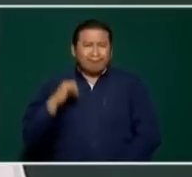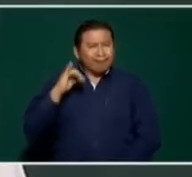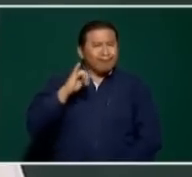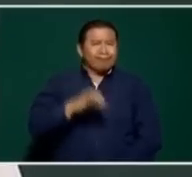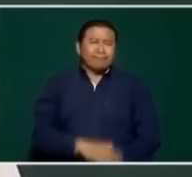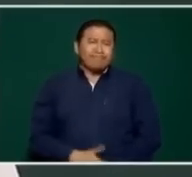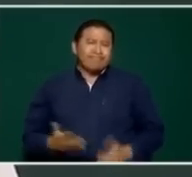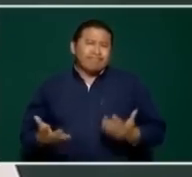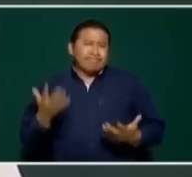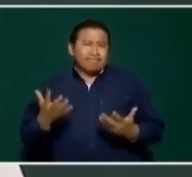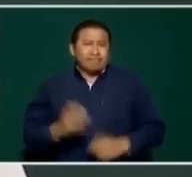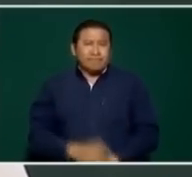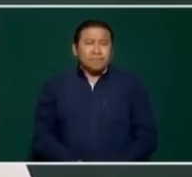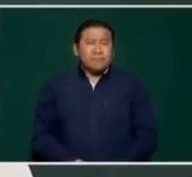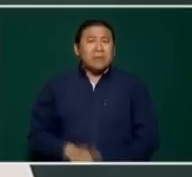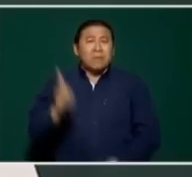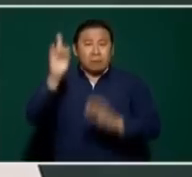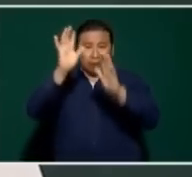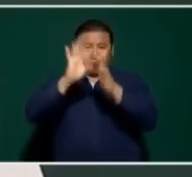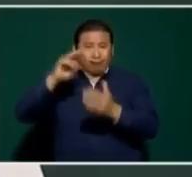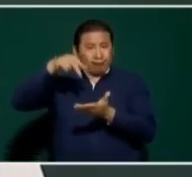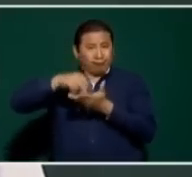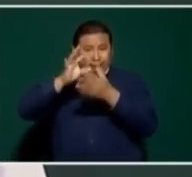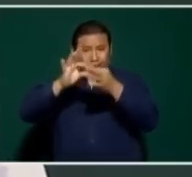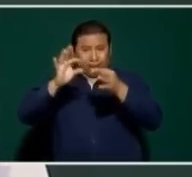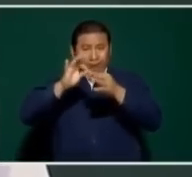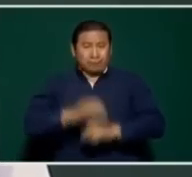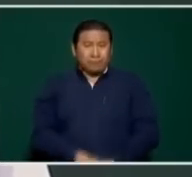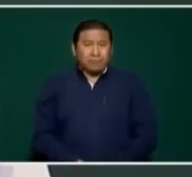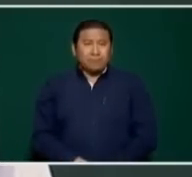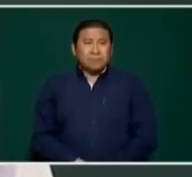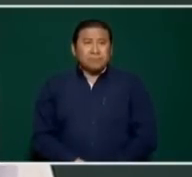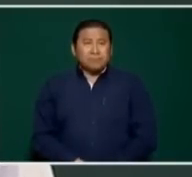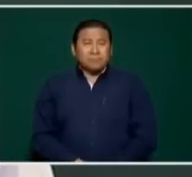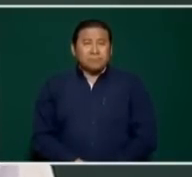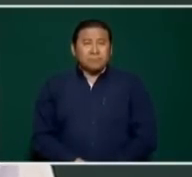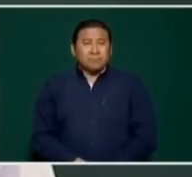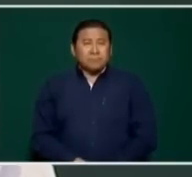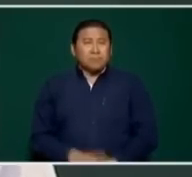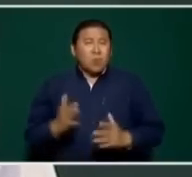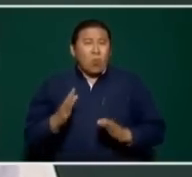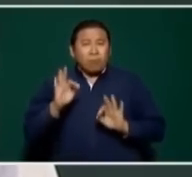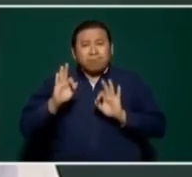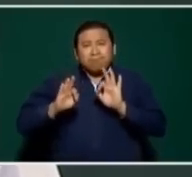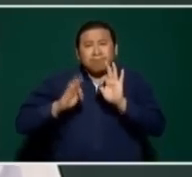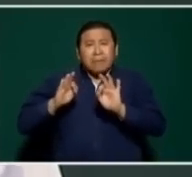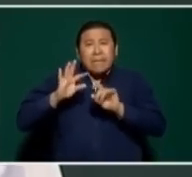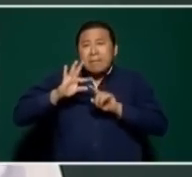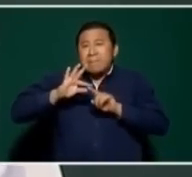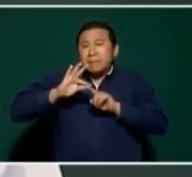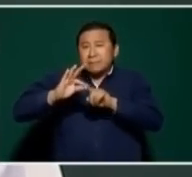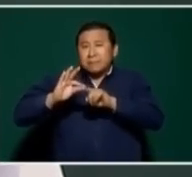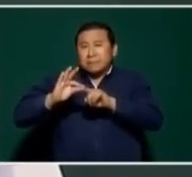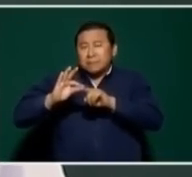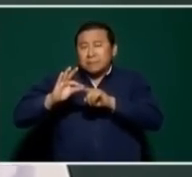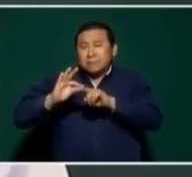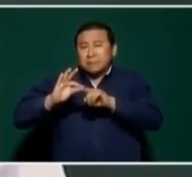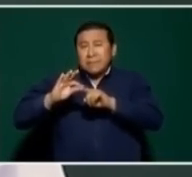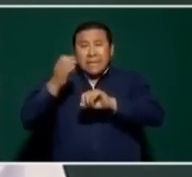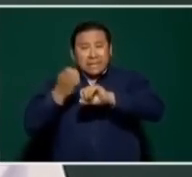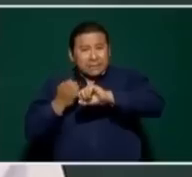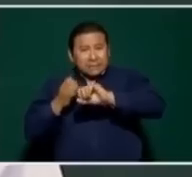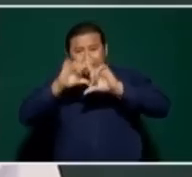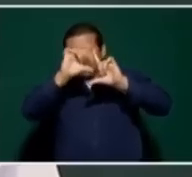pero como aquí se dijo, se le está dando una atención especial. El